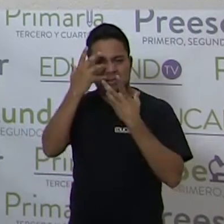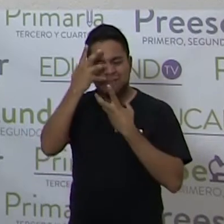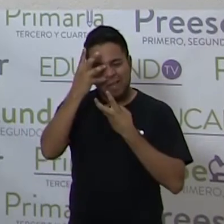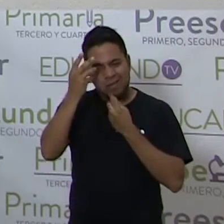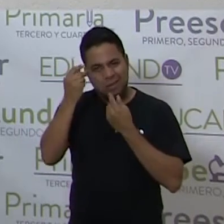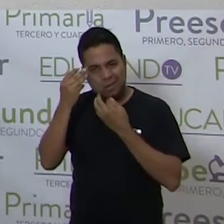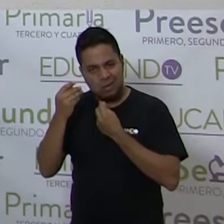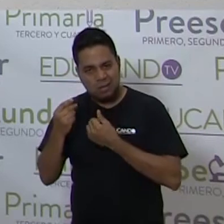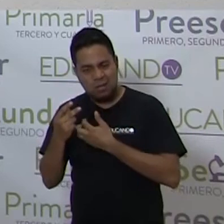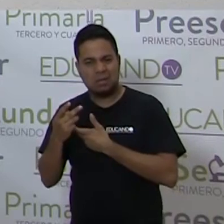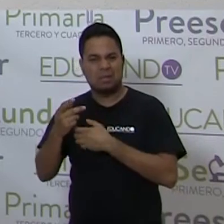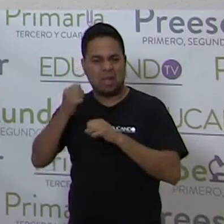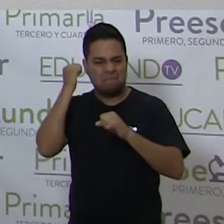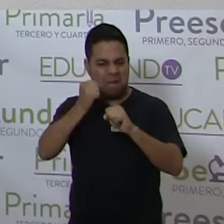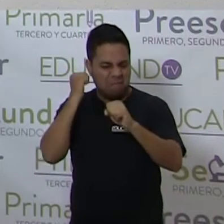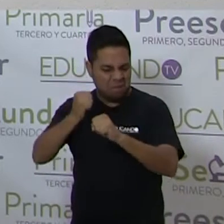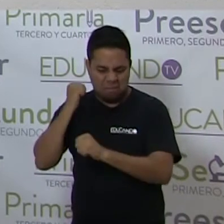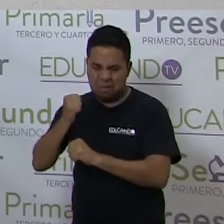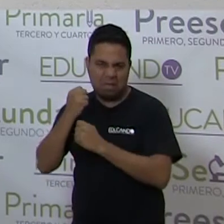las piedras de moler.